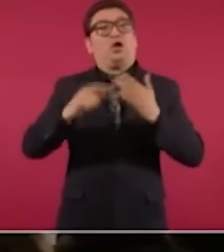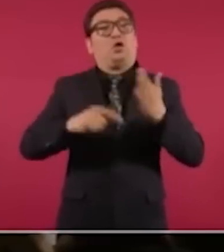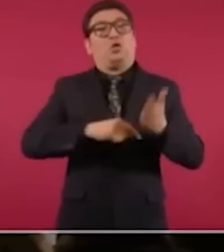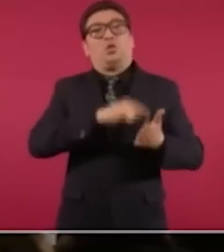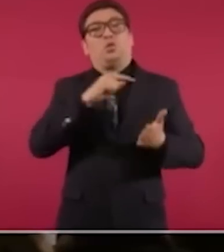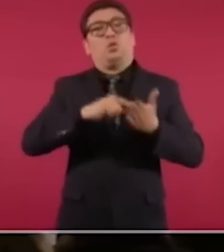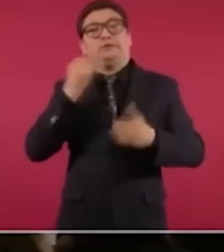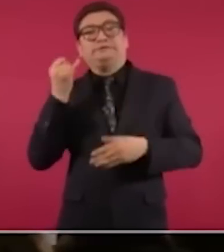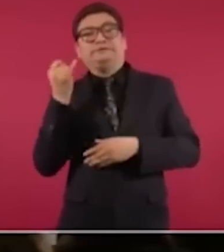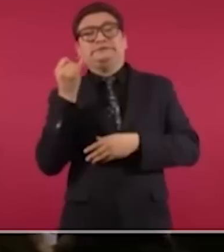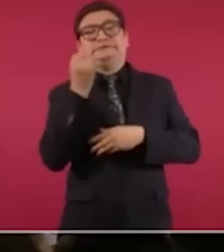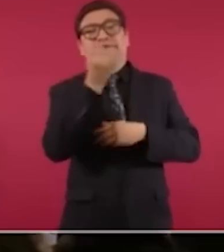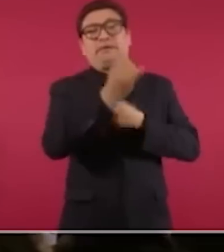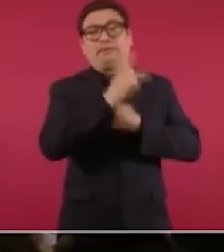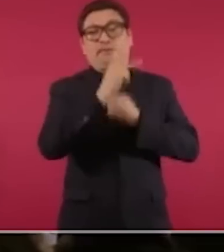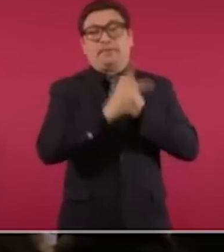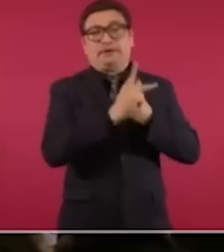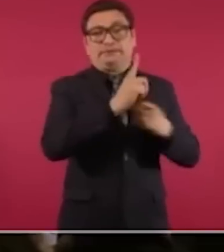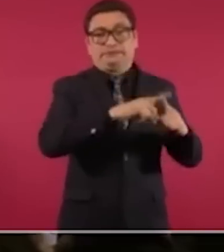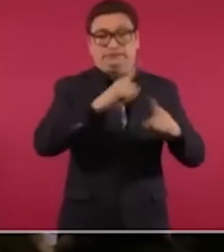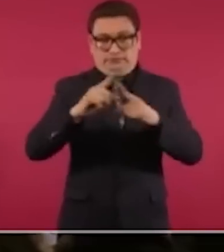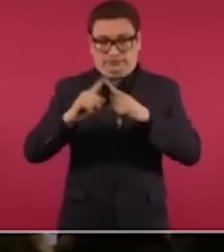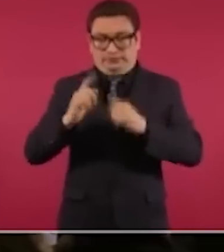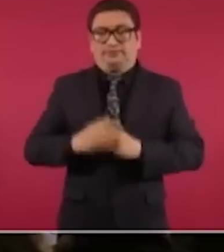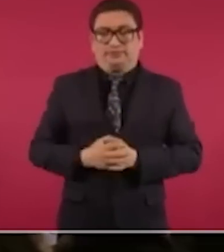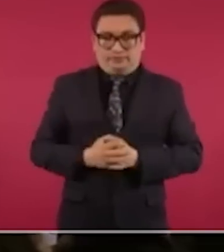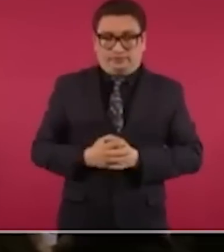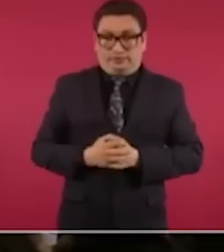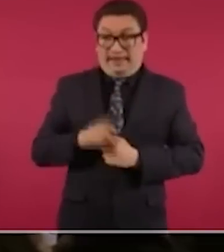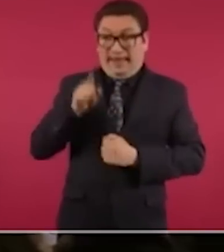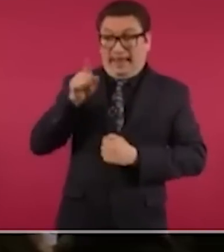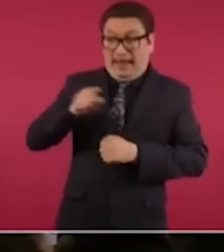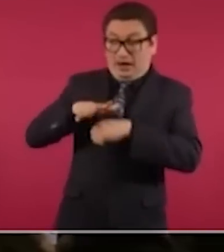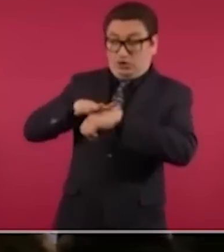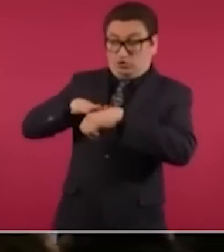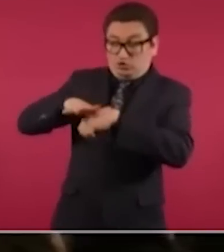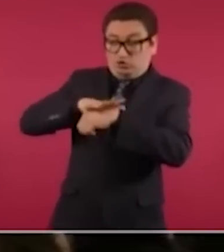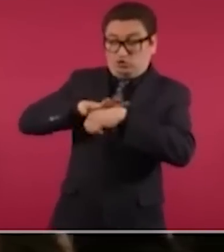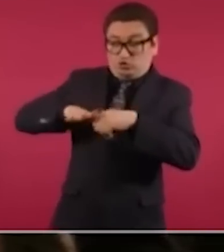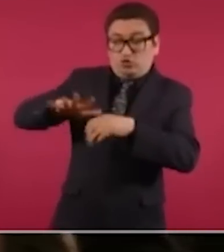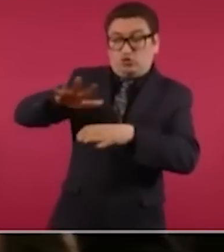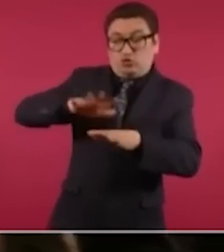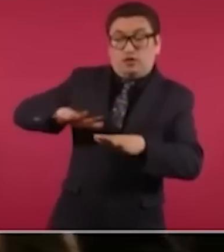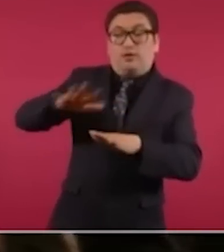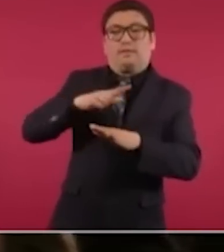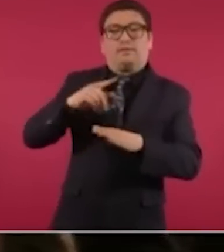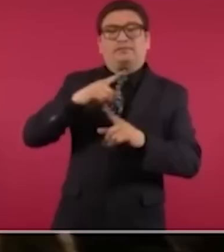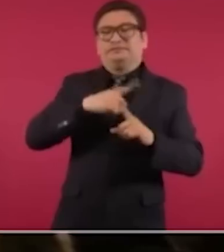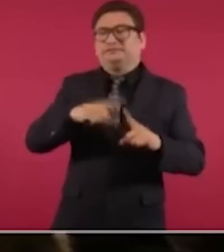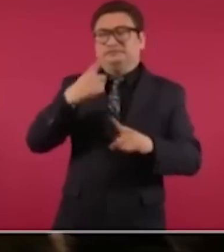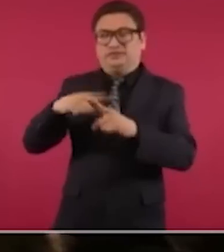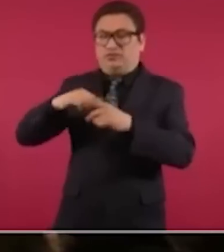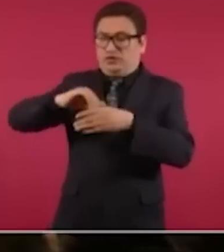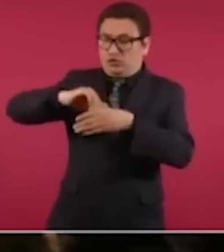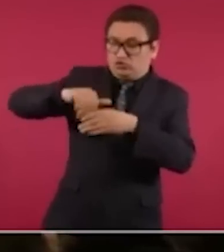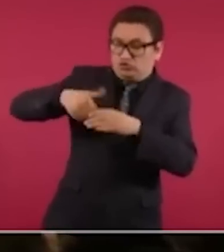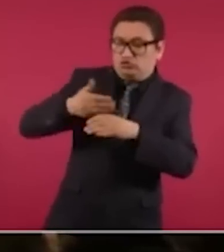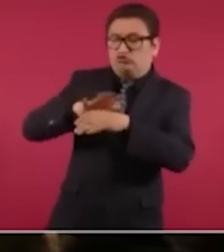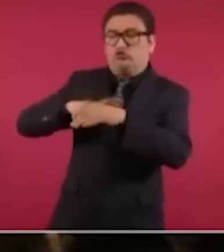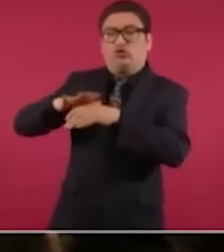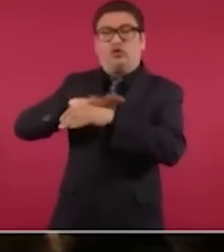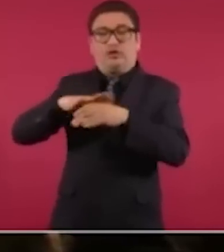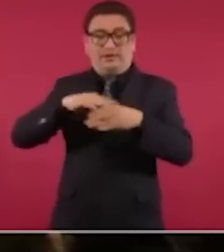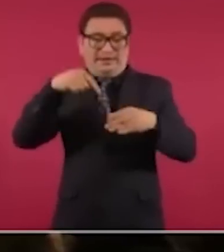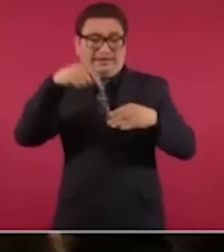países le aplicaron ungüentos y bálsamos con los ingredientes más